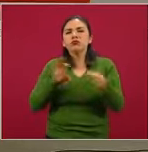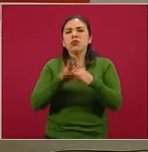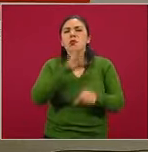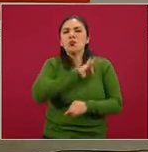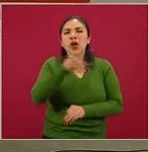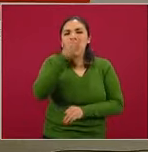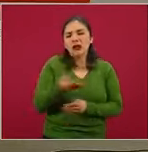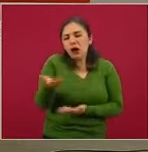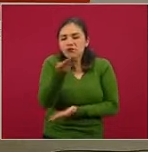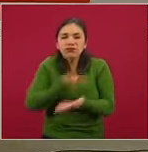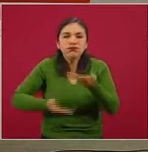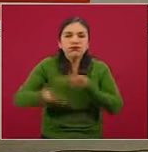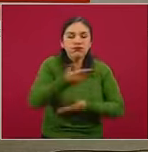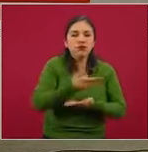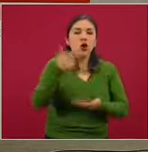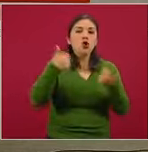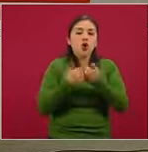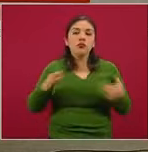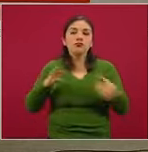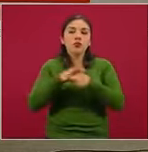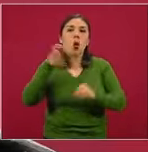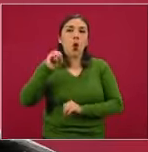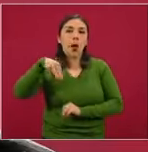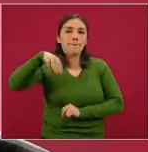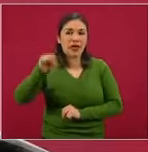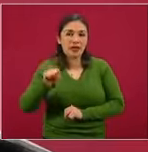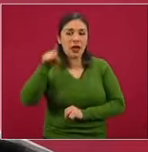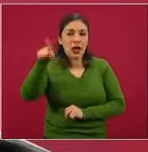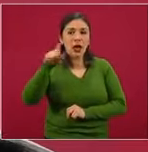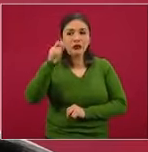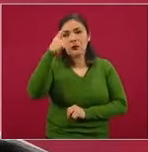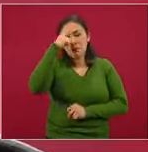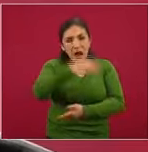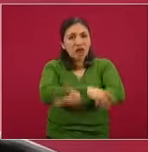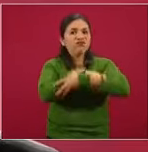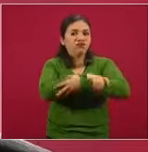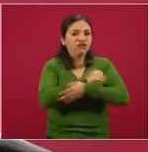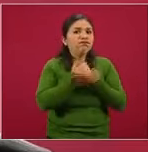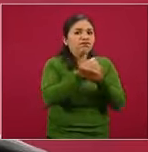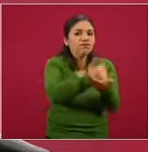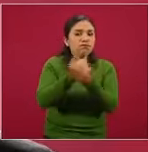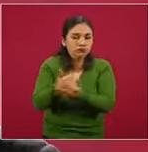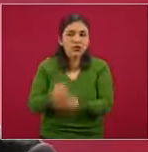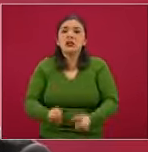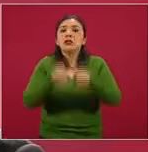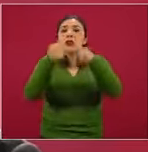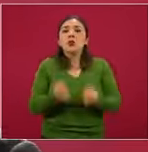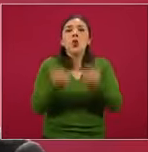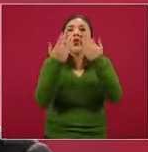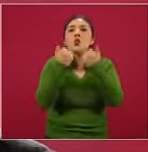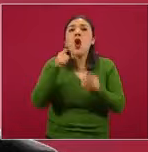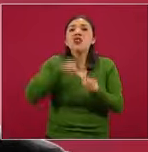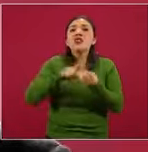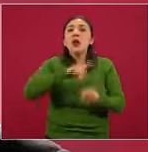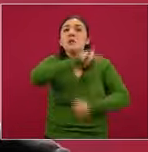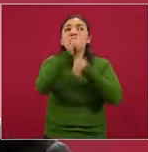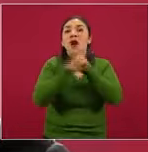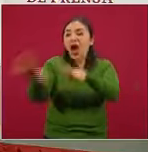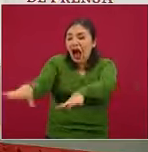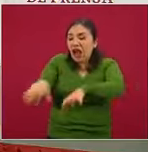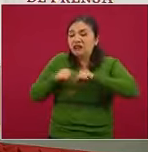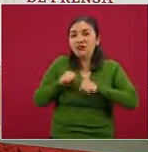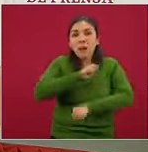que coordina la Organización Mundial de la Salud, es un mecanismo de solidaridad que garantiza que no haya acaparamiento. ¿Por qué